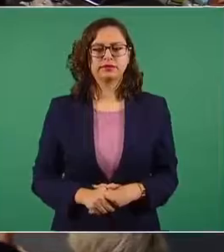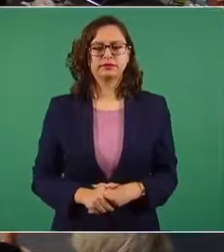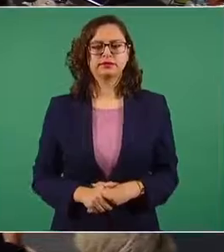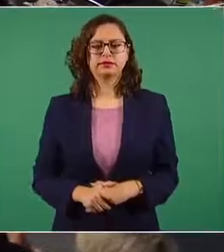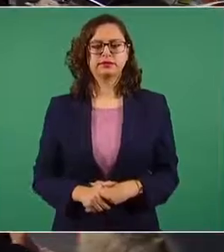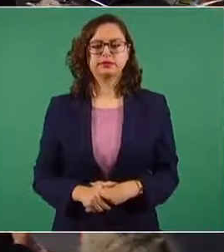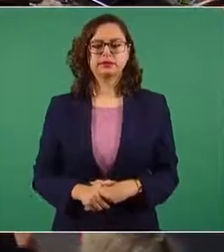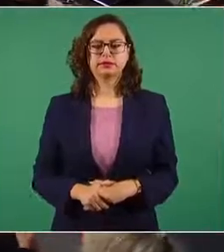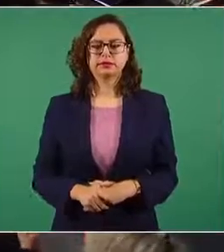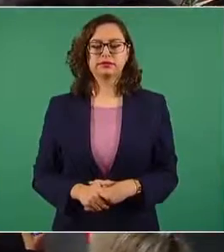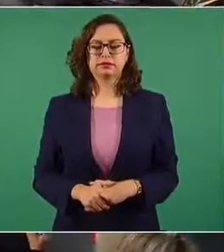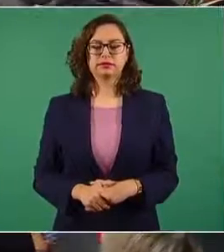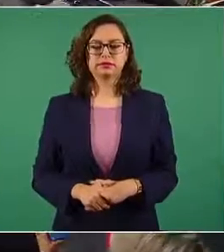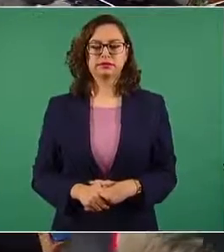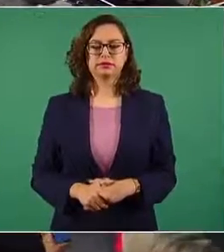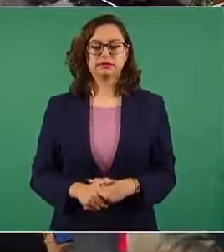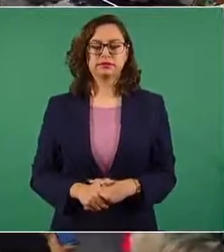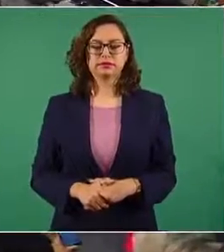No puede ser que